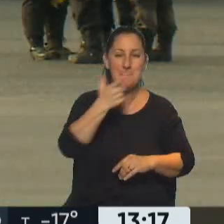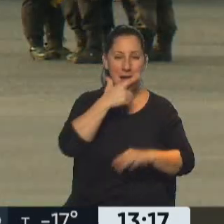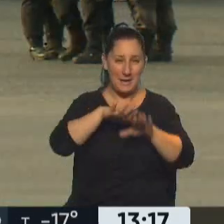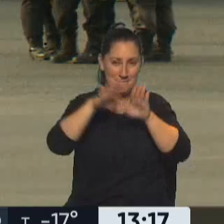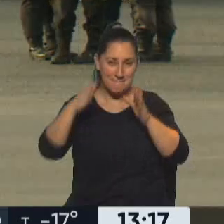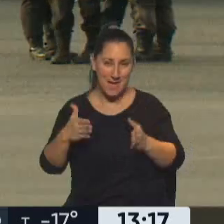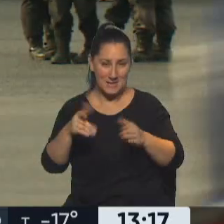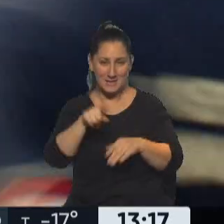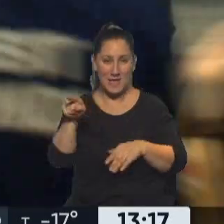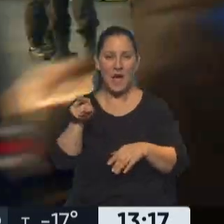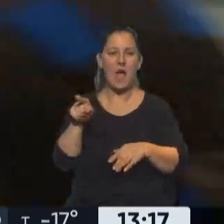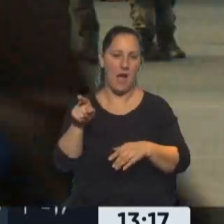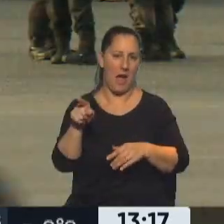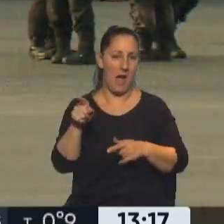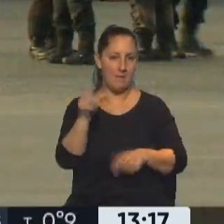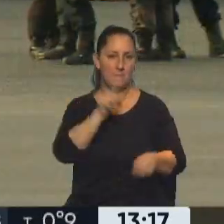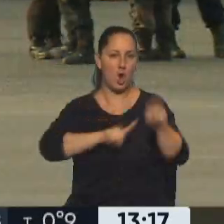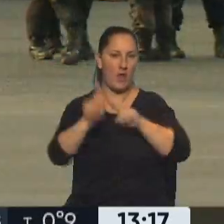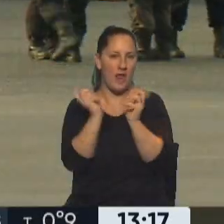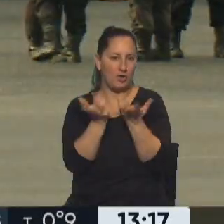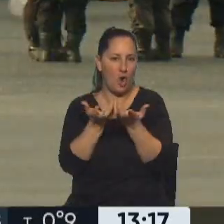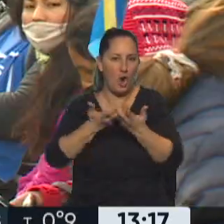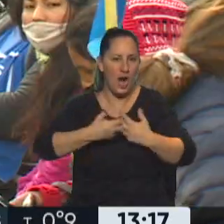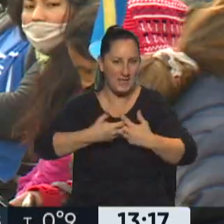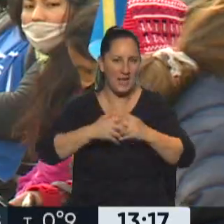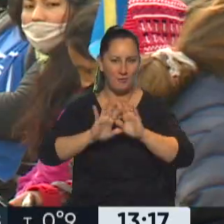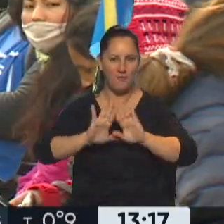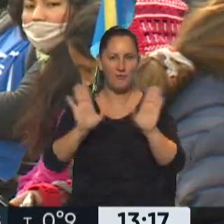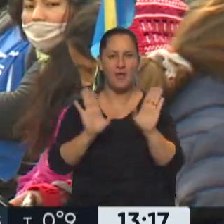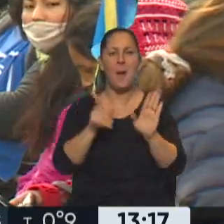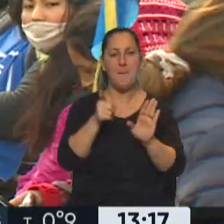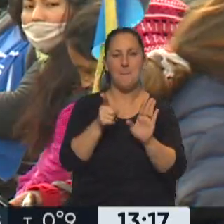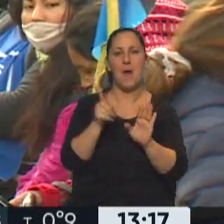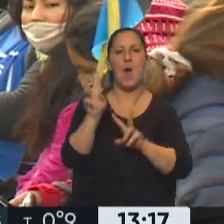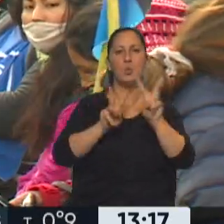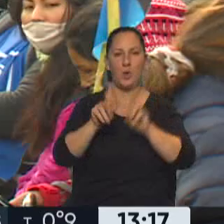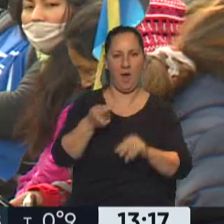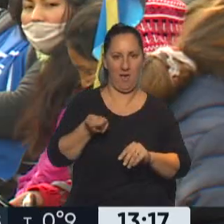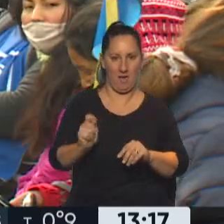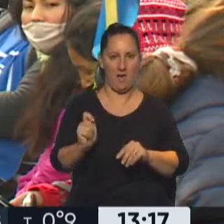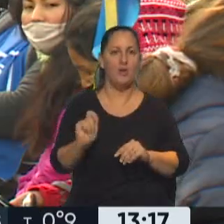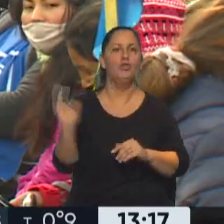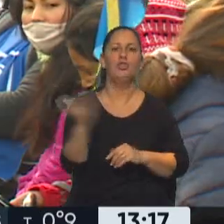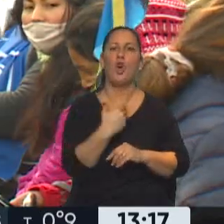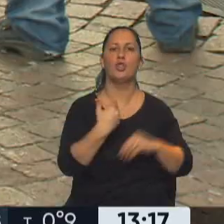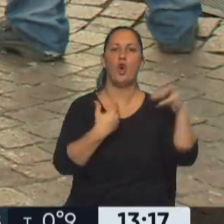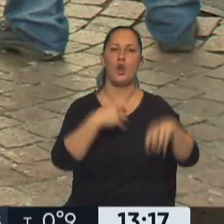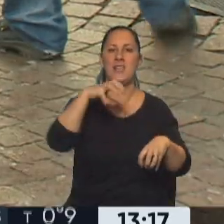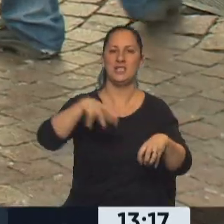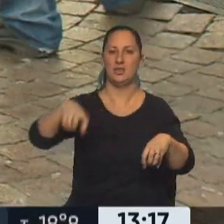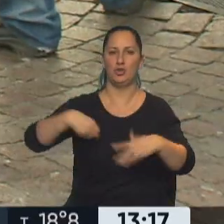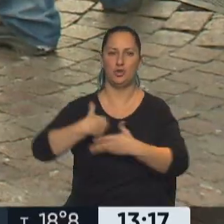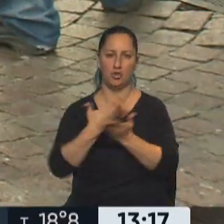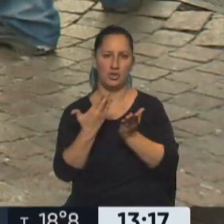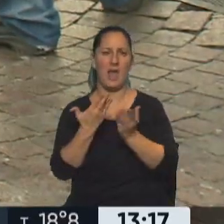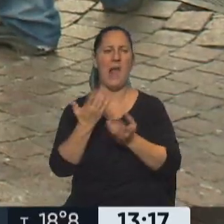reactivado y se ha puesto en una coordinación nacional para judicializar todas las organizaciones sociales, con